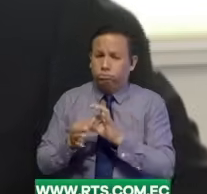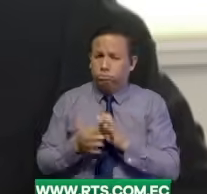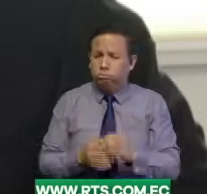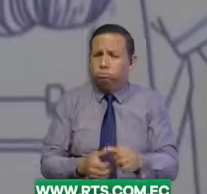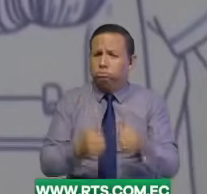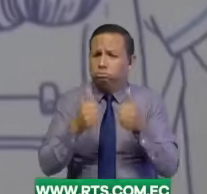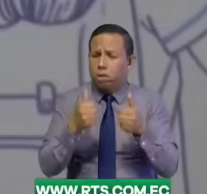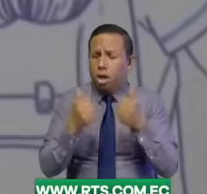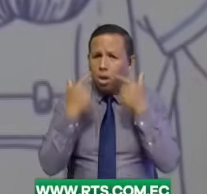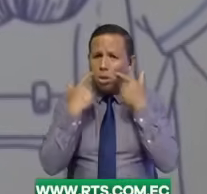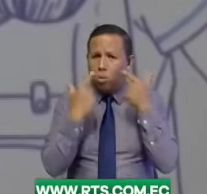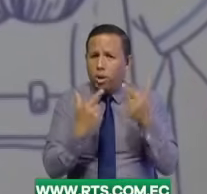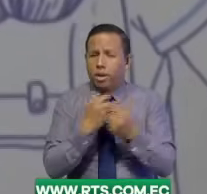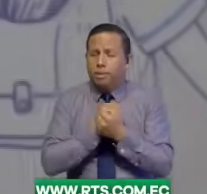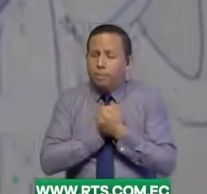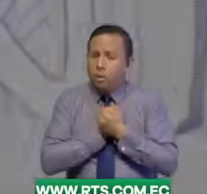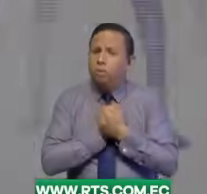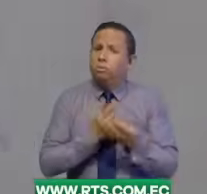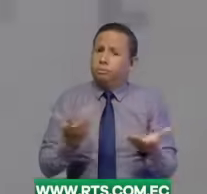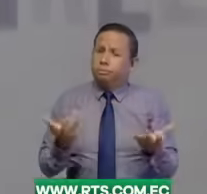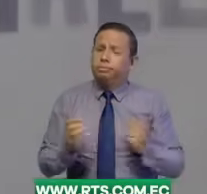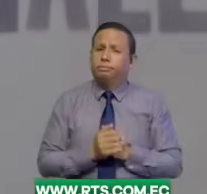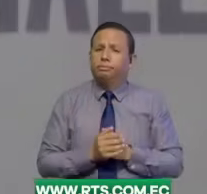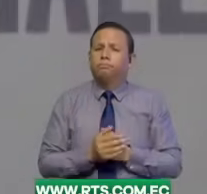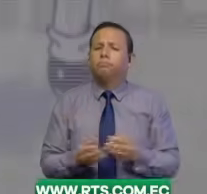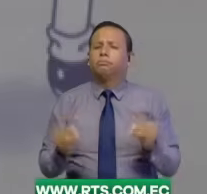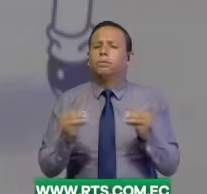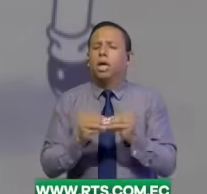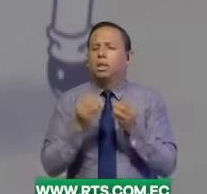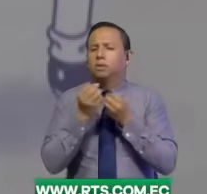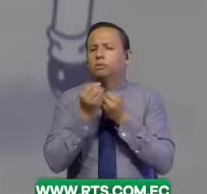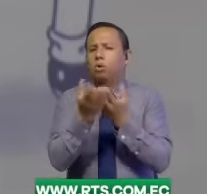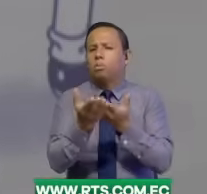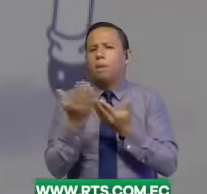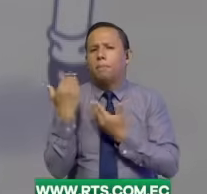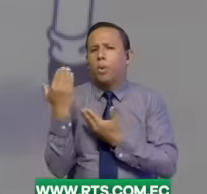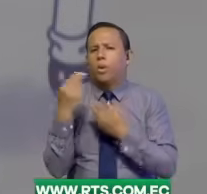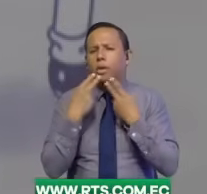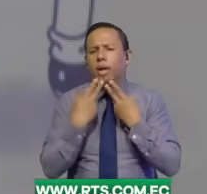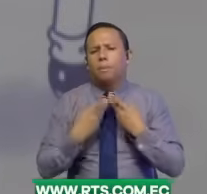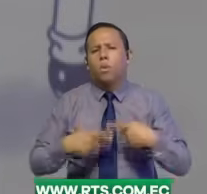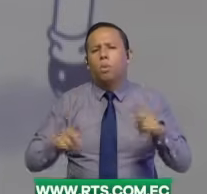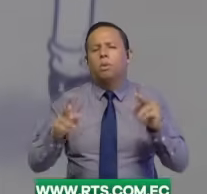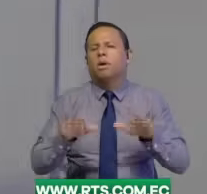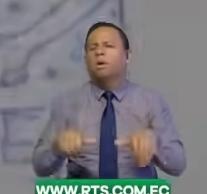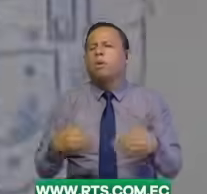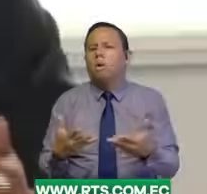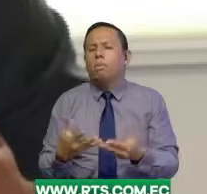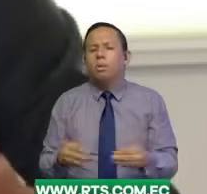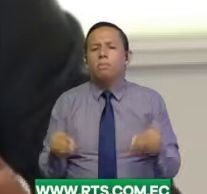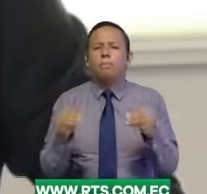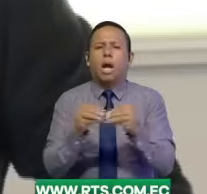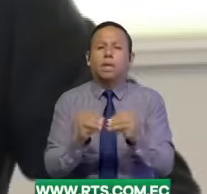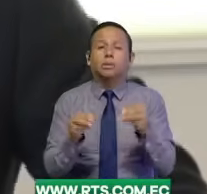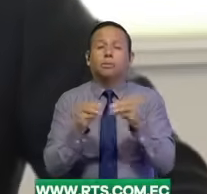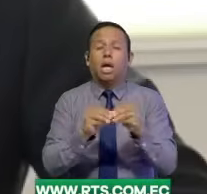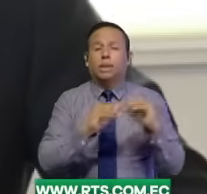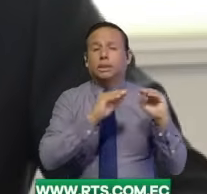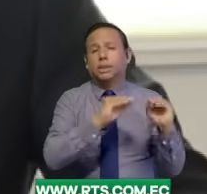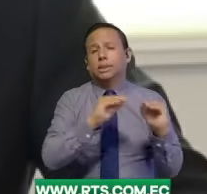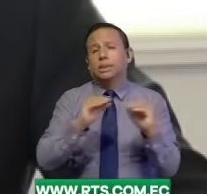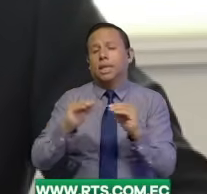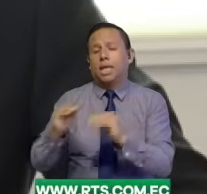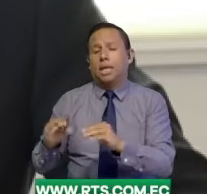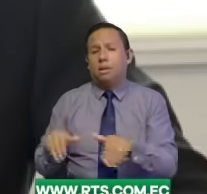cuidado amoroso. Por ello, además, insisten en que como política pública se debe invertir en educación. La comunidad puede tener